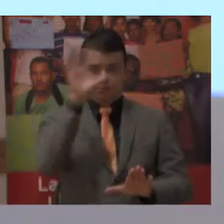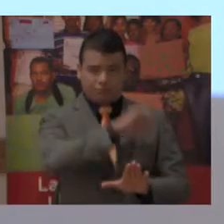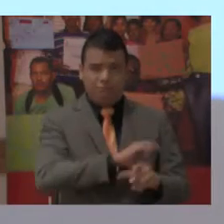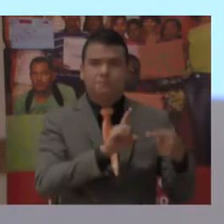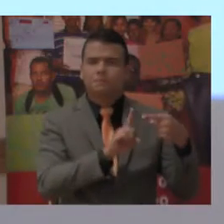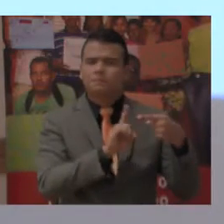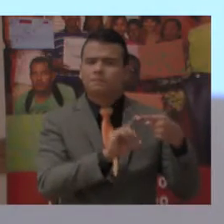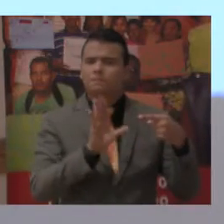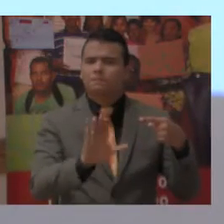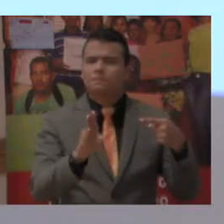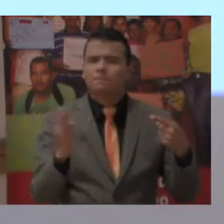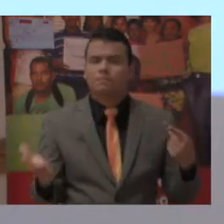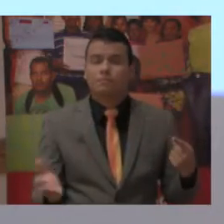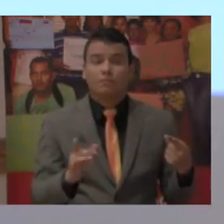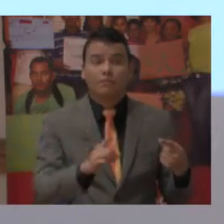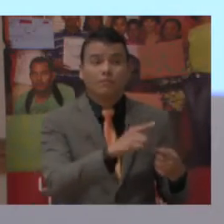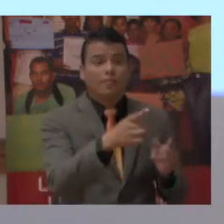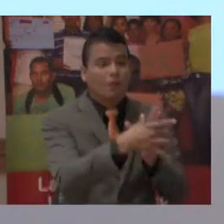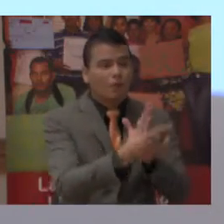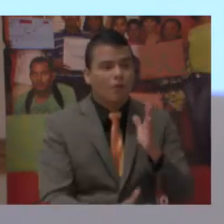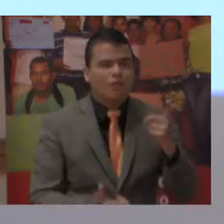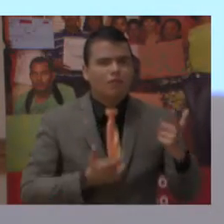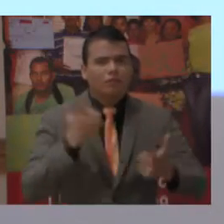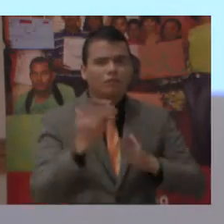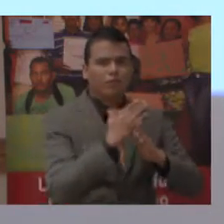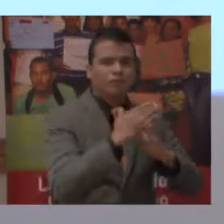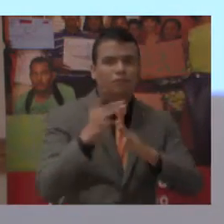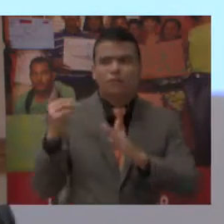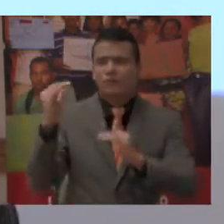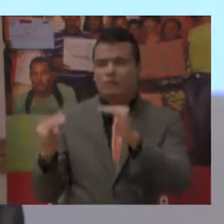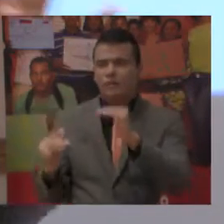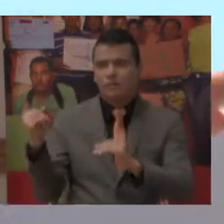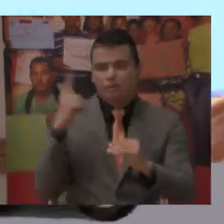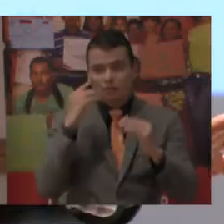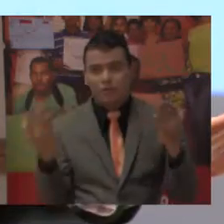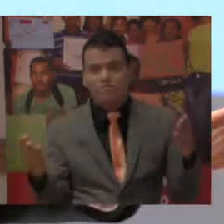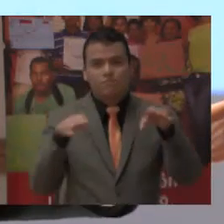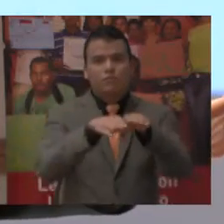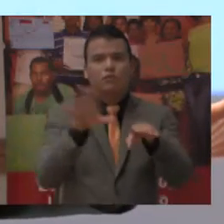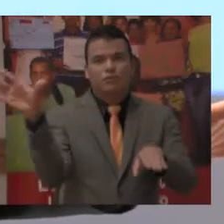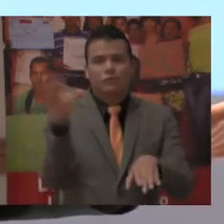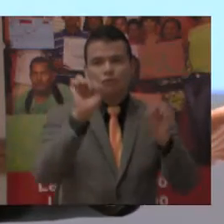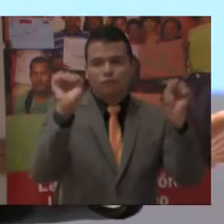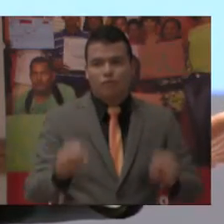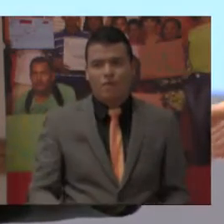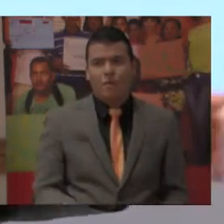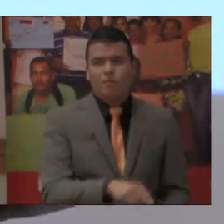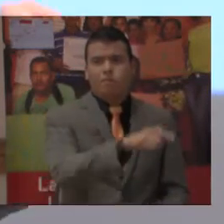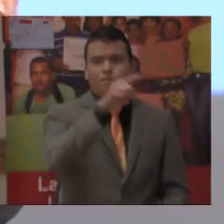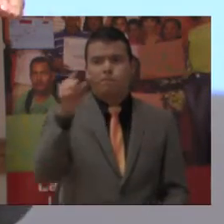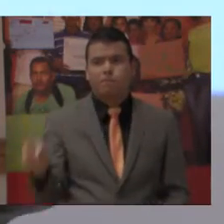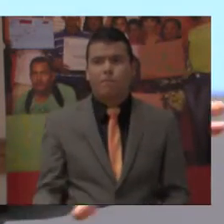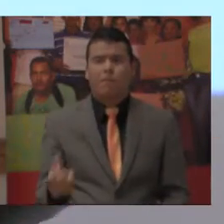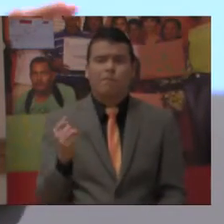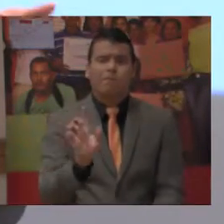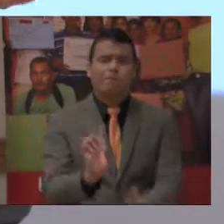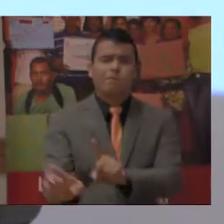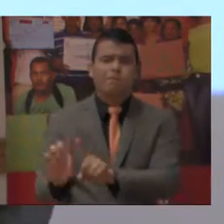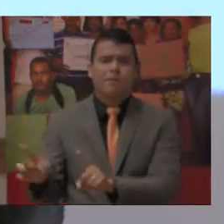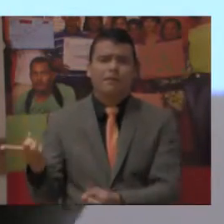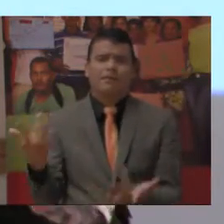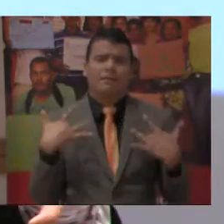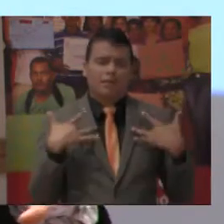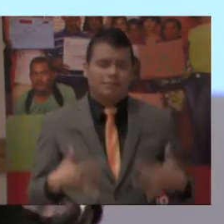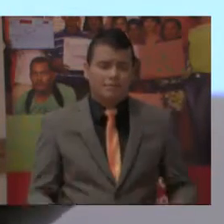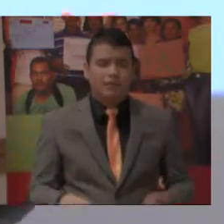es lucha contra la pobreza y cierre de brechas, donde está la gran mayoría de los recursos en salud,